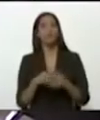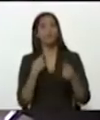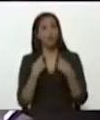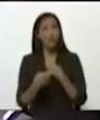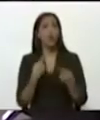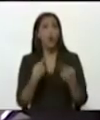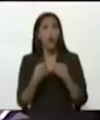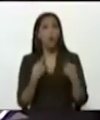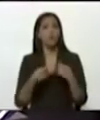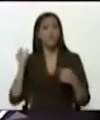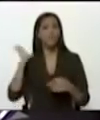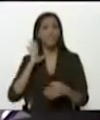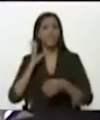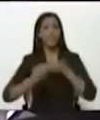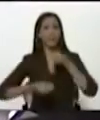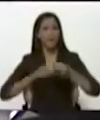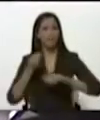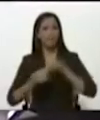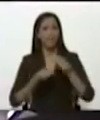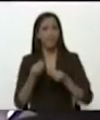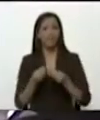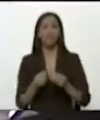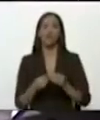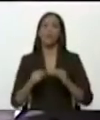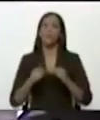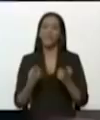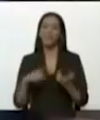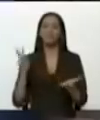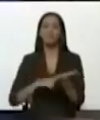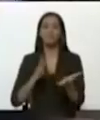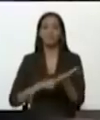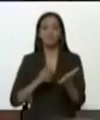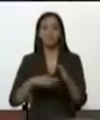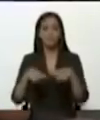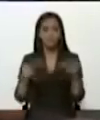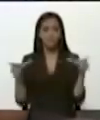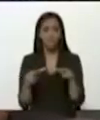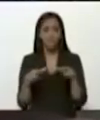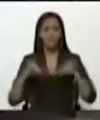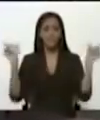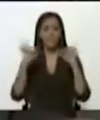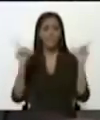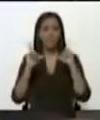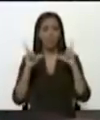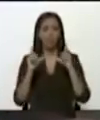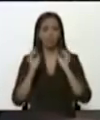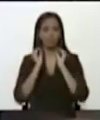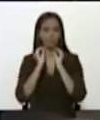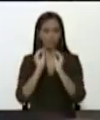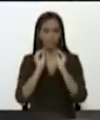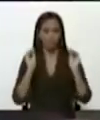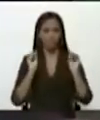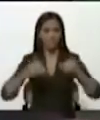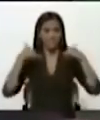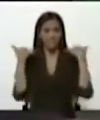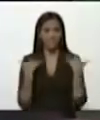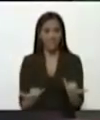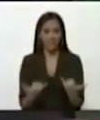Son cosas que se vienen generando. Pero lo cierto del caso es, medios de comunicación, le hacemos un llamado ya.